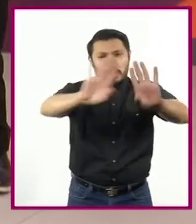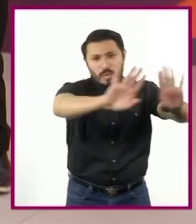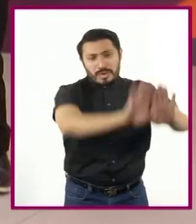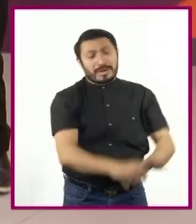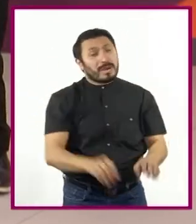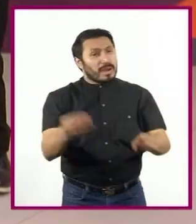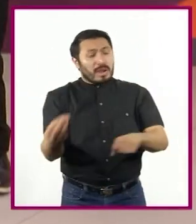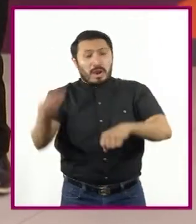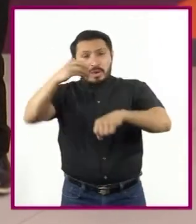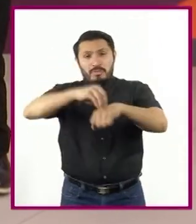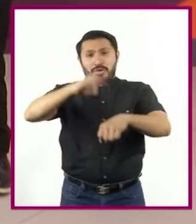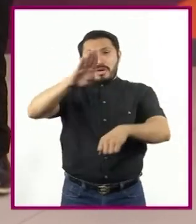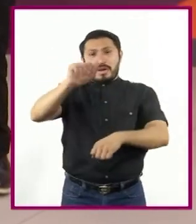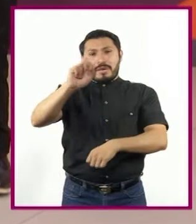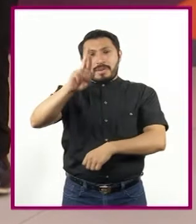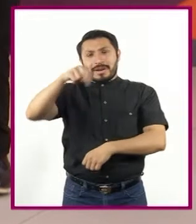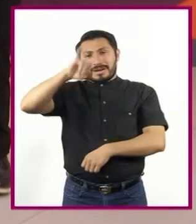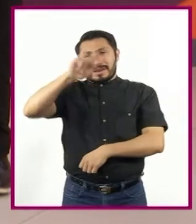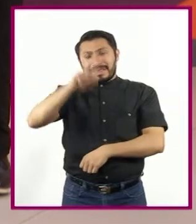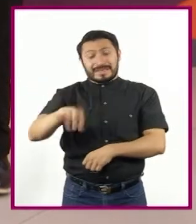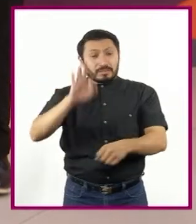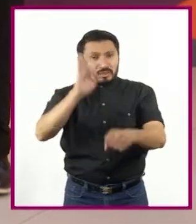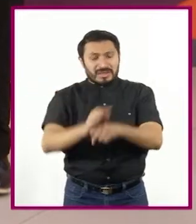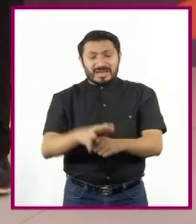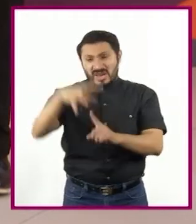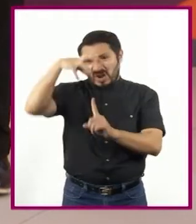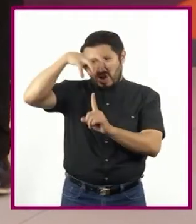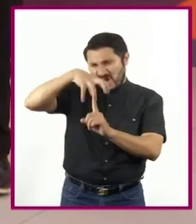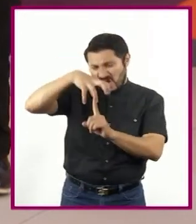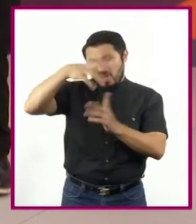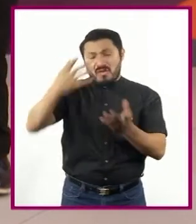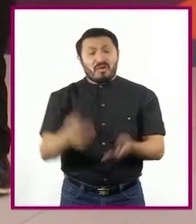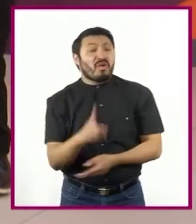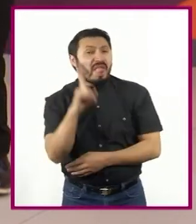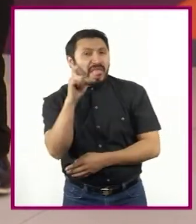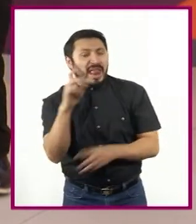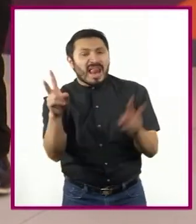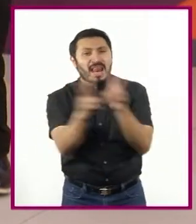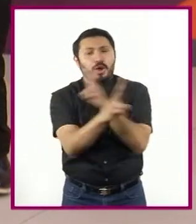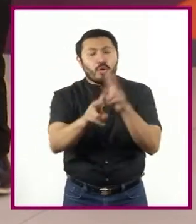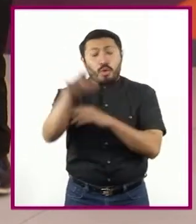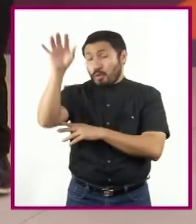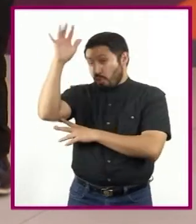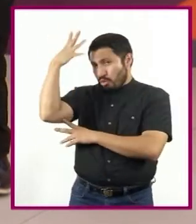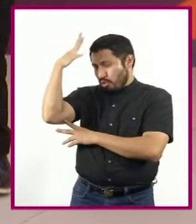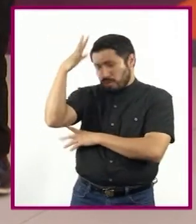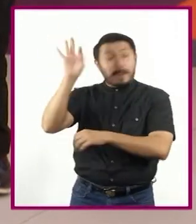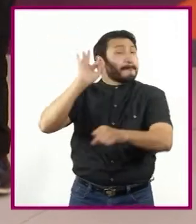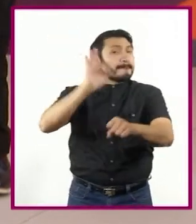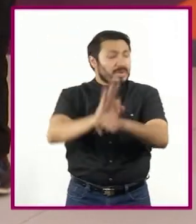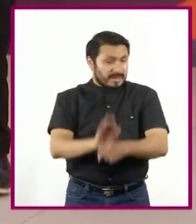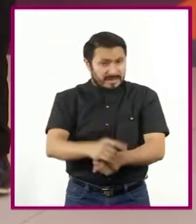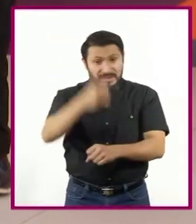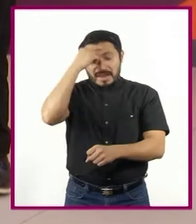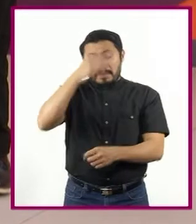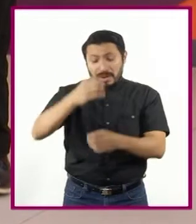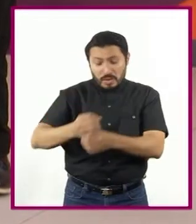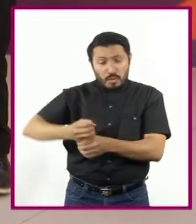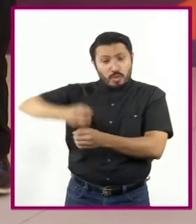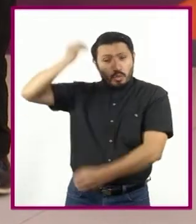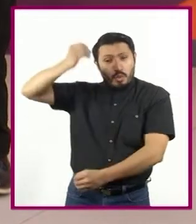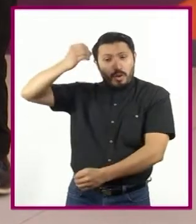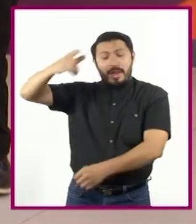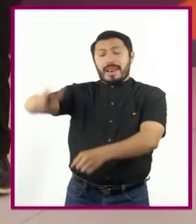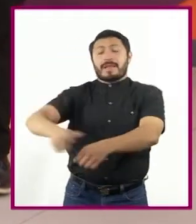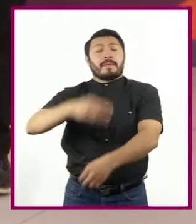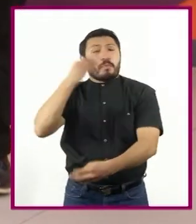la madera y con eso protegerla de hongos, del agua, del viento, incluso del sol, haciendo que la vida útil del insumo sea más